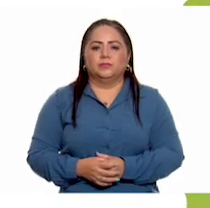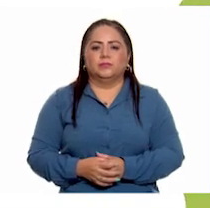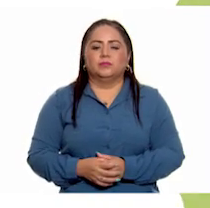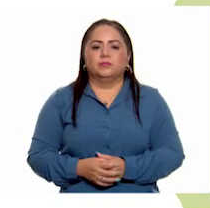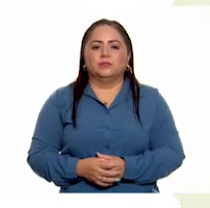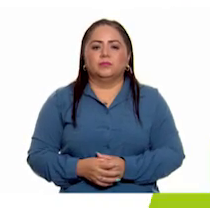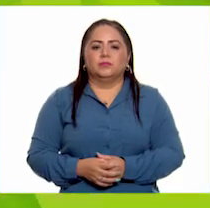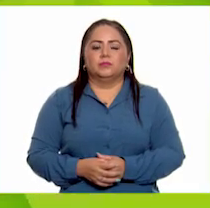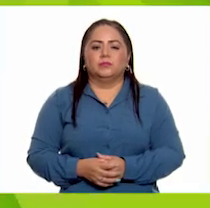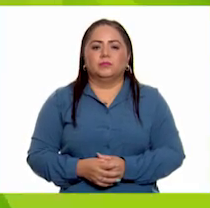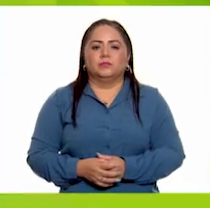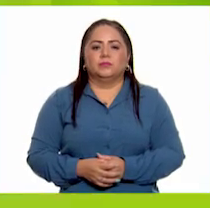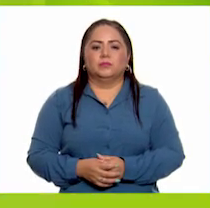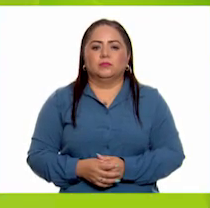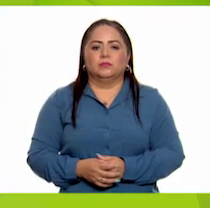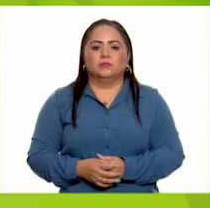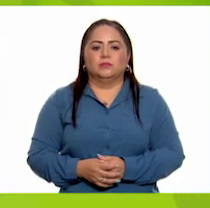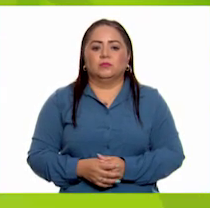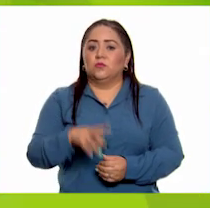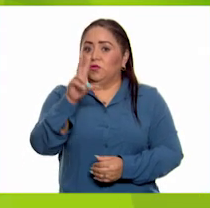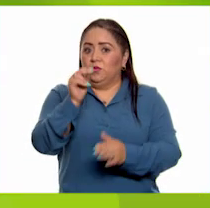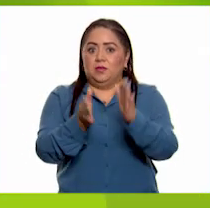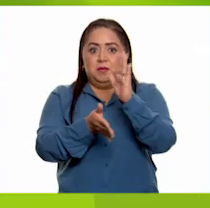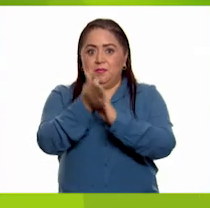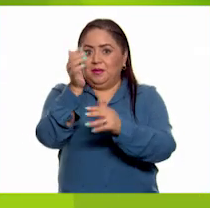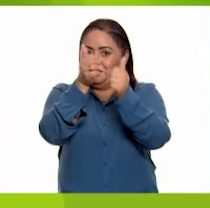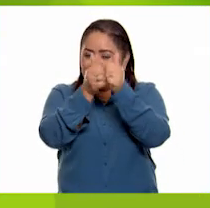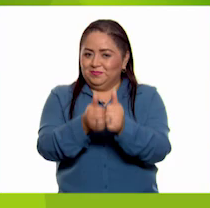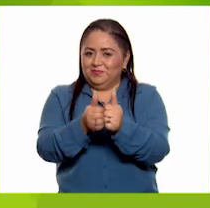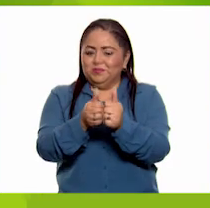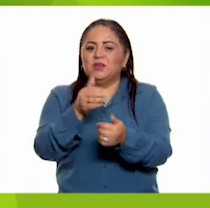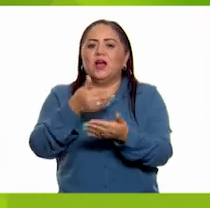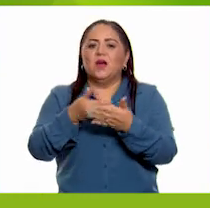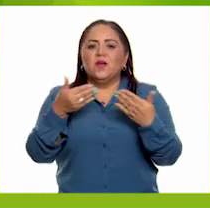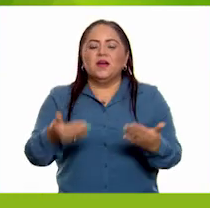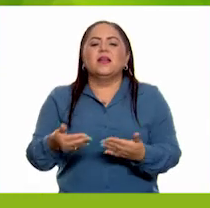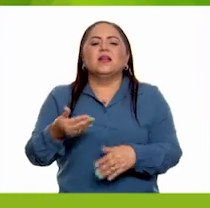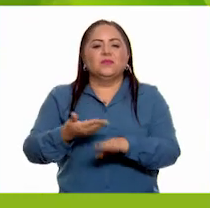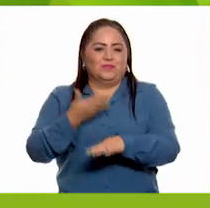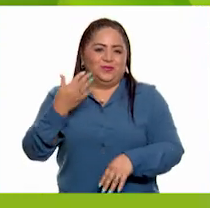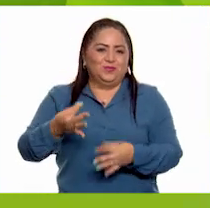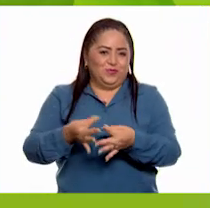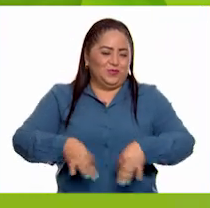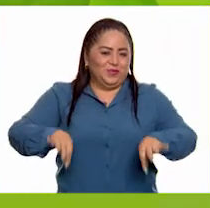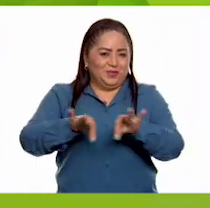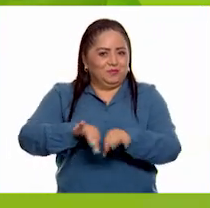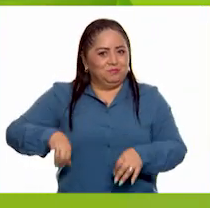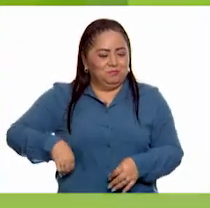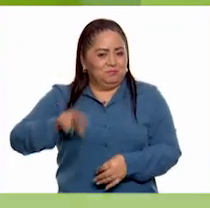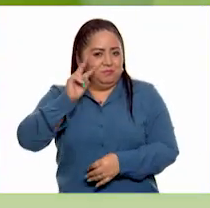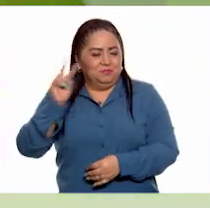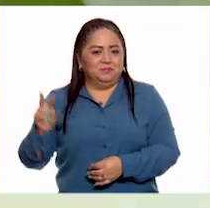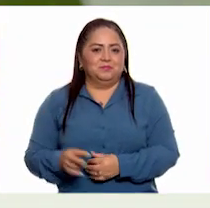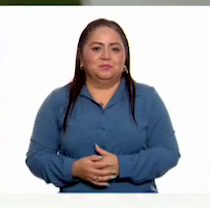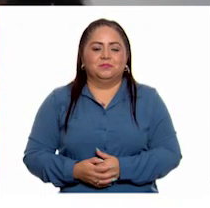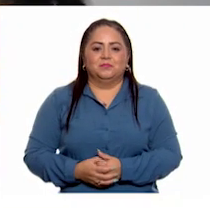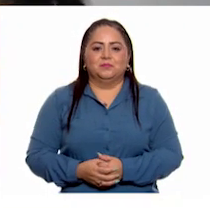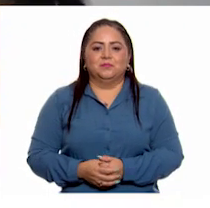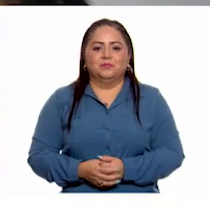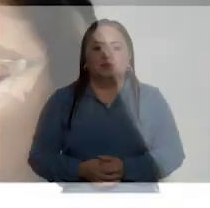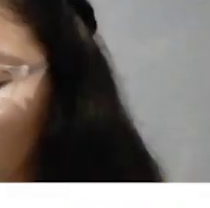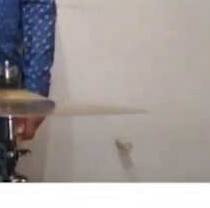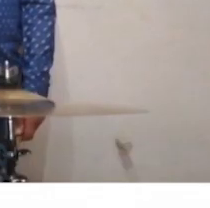aprendeencasa.sep.gov.mx. No te muevas de tu lugar, porque viene algo muy importante.